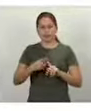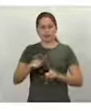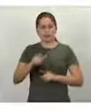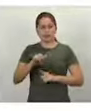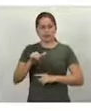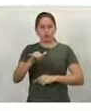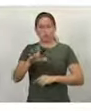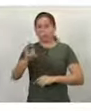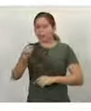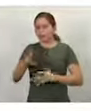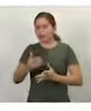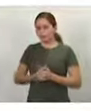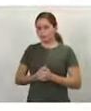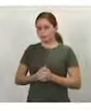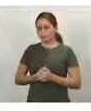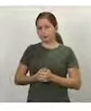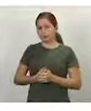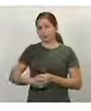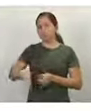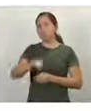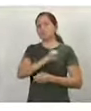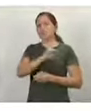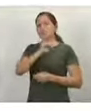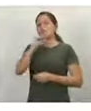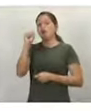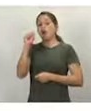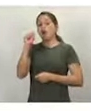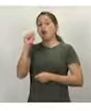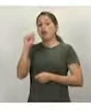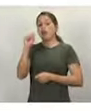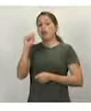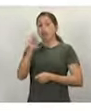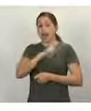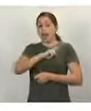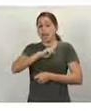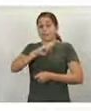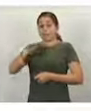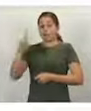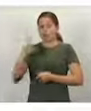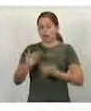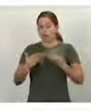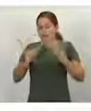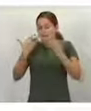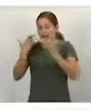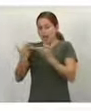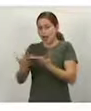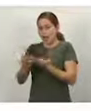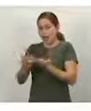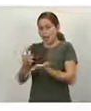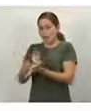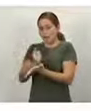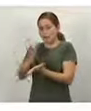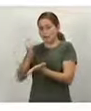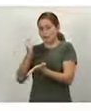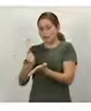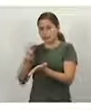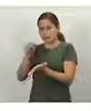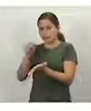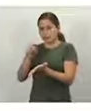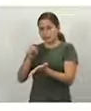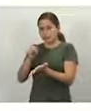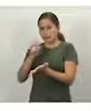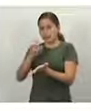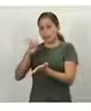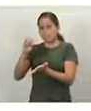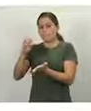dice que al triunfar la revolución le darían la propiedad a más de 1,000